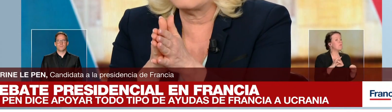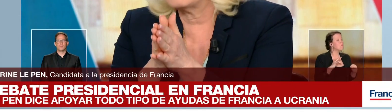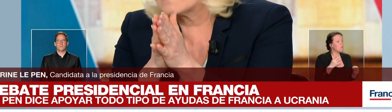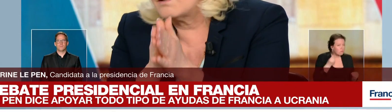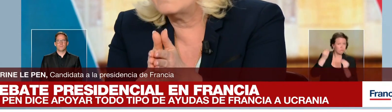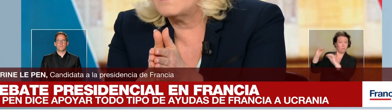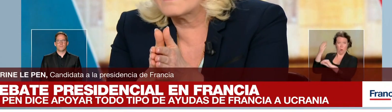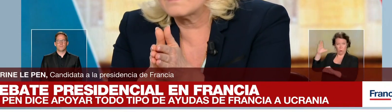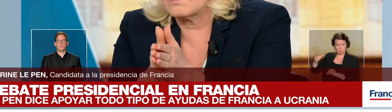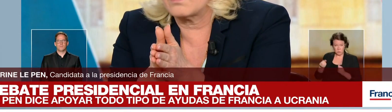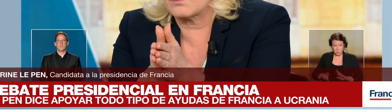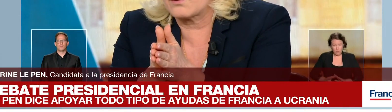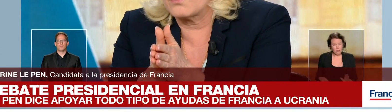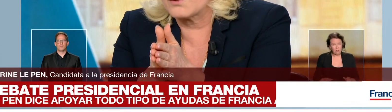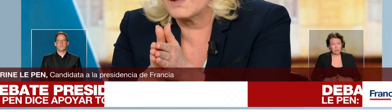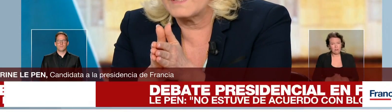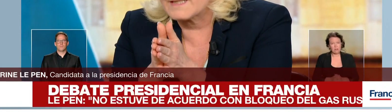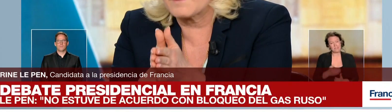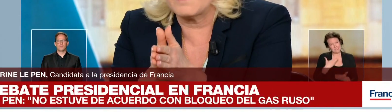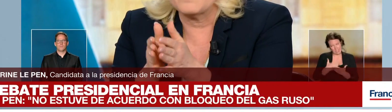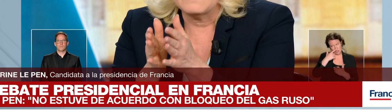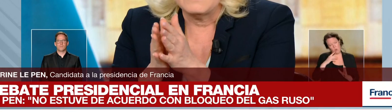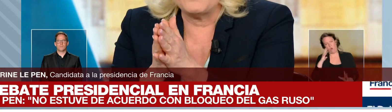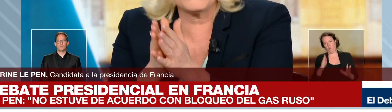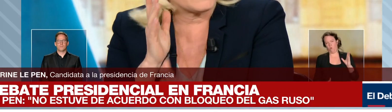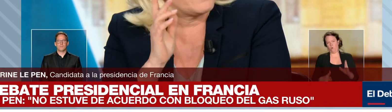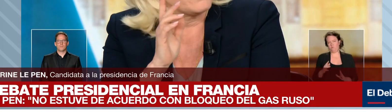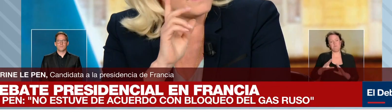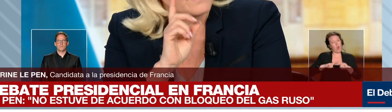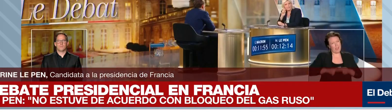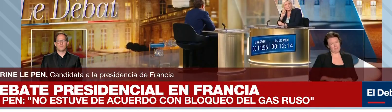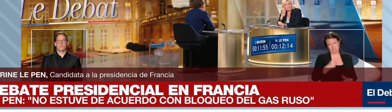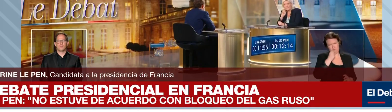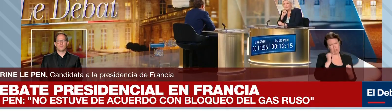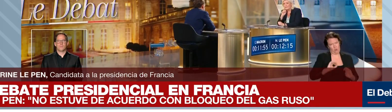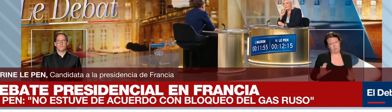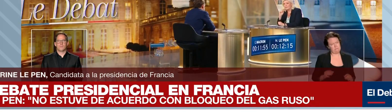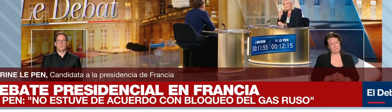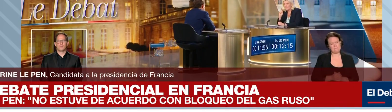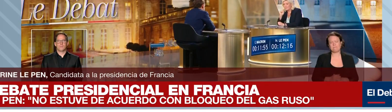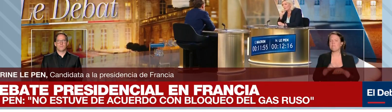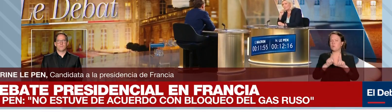otros países. Ese fue el único límite que yo expresé. También